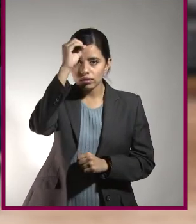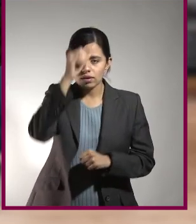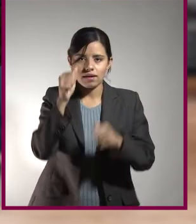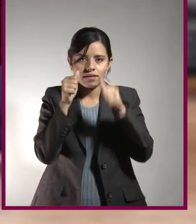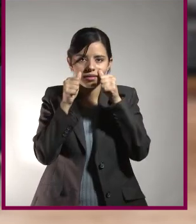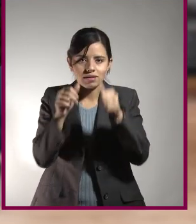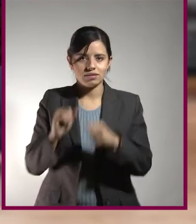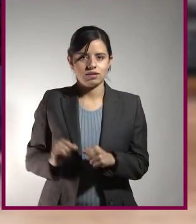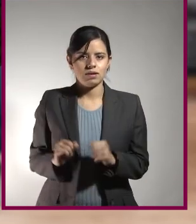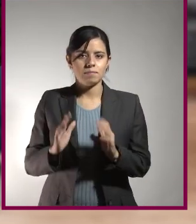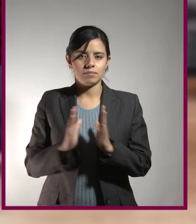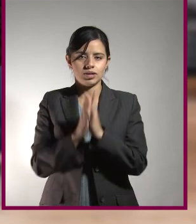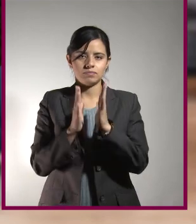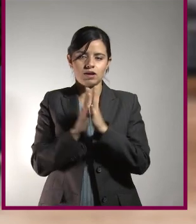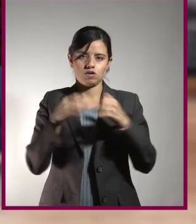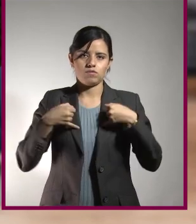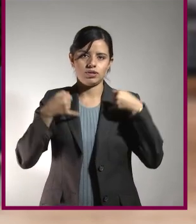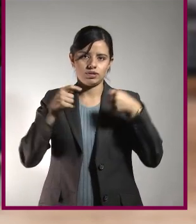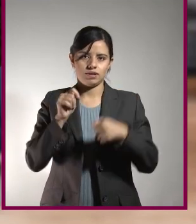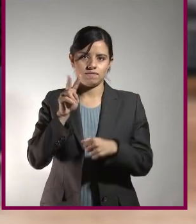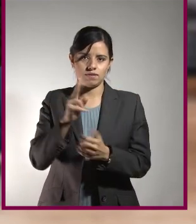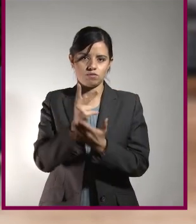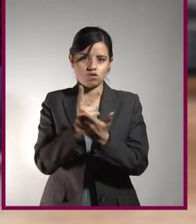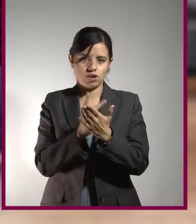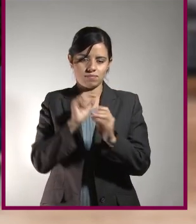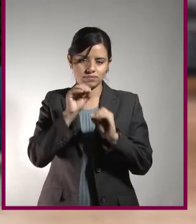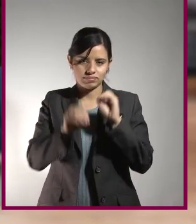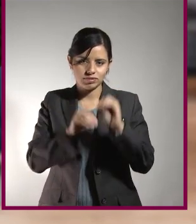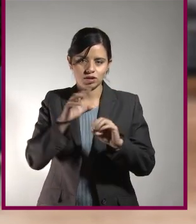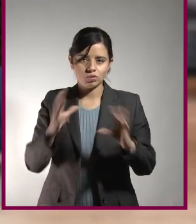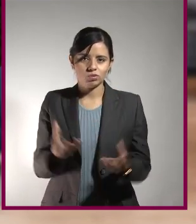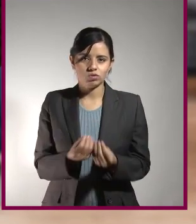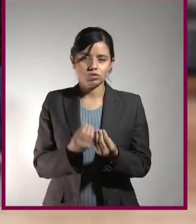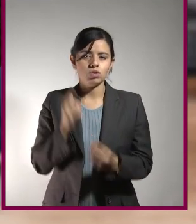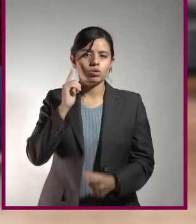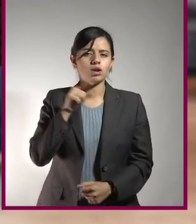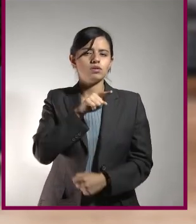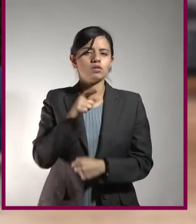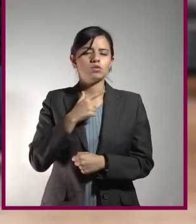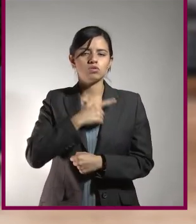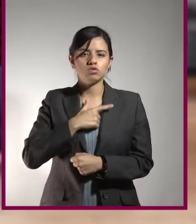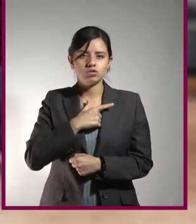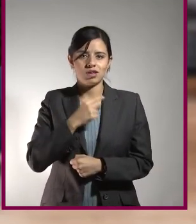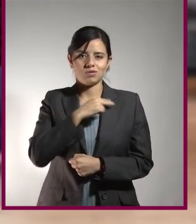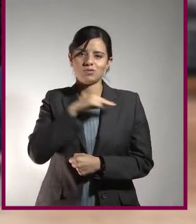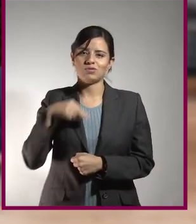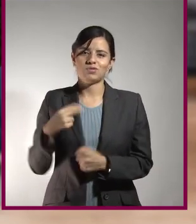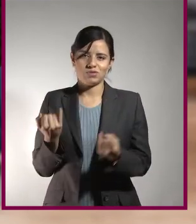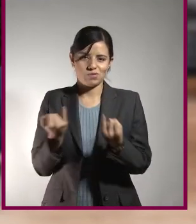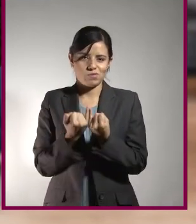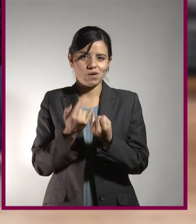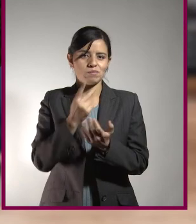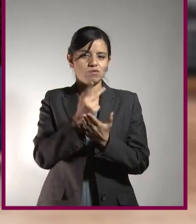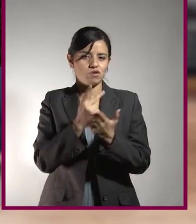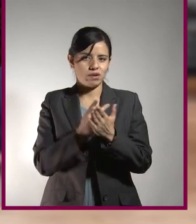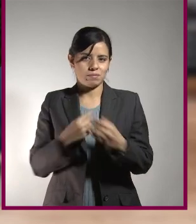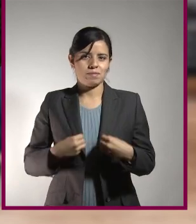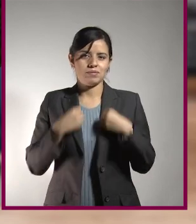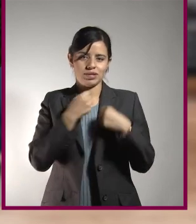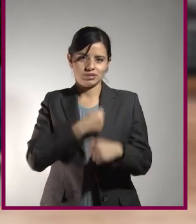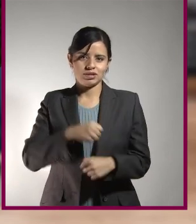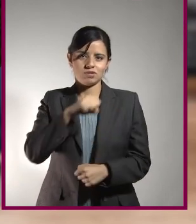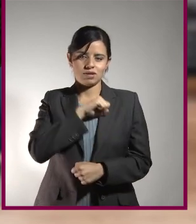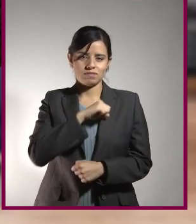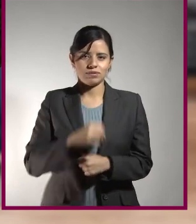opinión. Participa con Jóvenes en TV y hagamos este programa juntos. Espero que hayas disfrutado tanto como nosotros este capítulo de